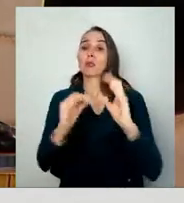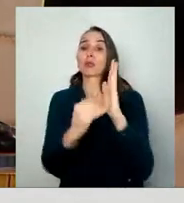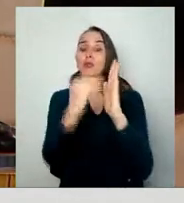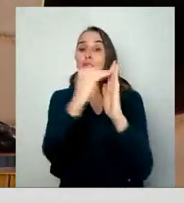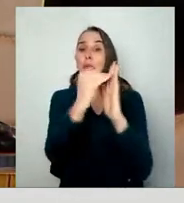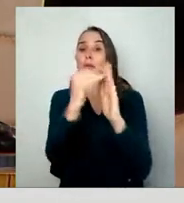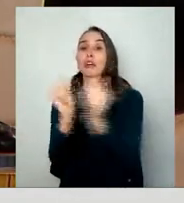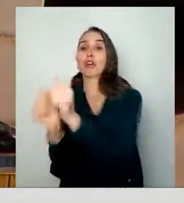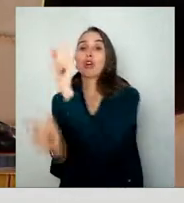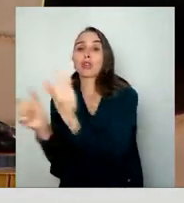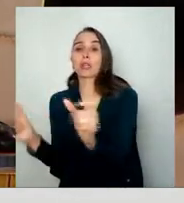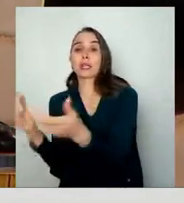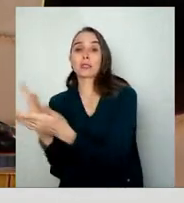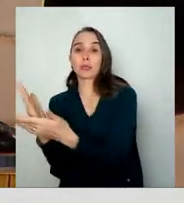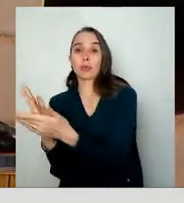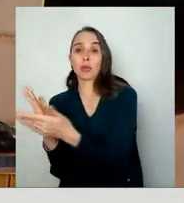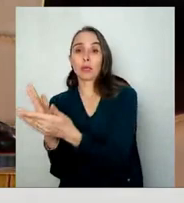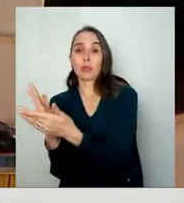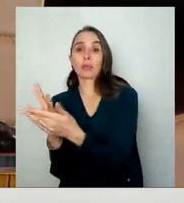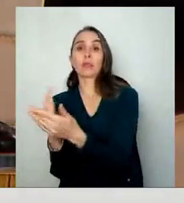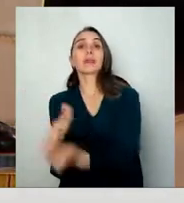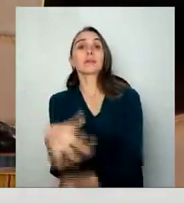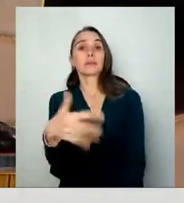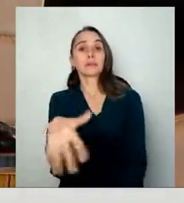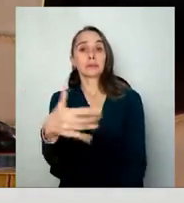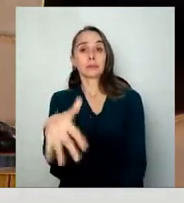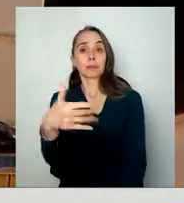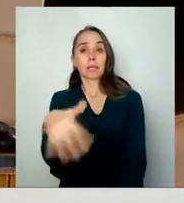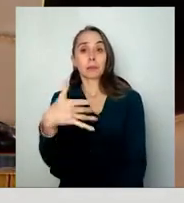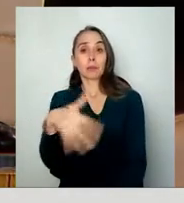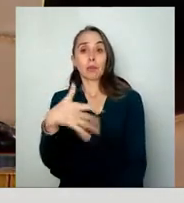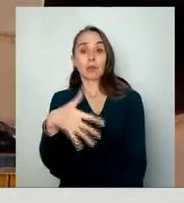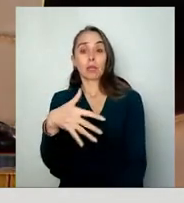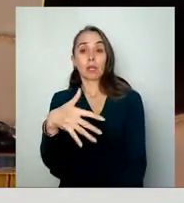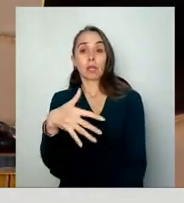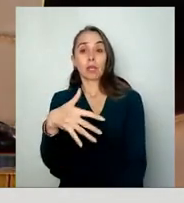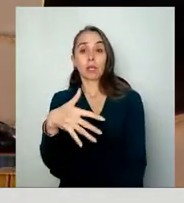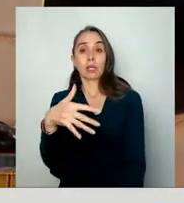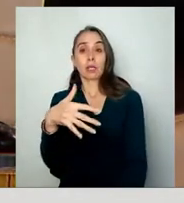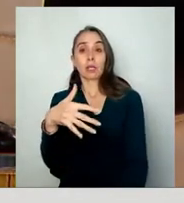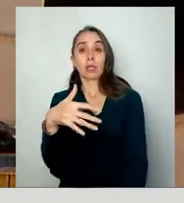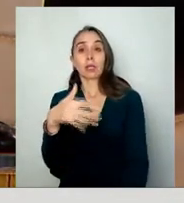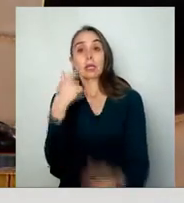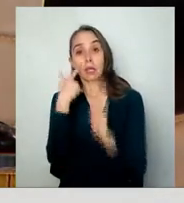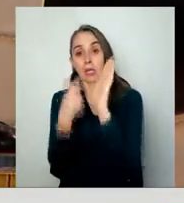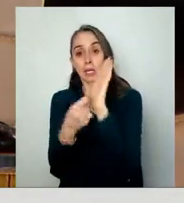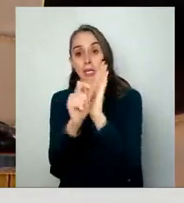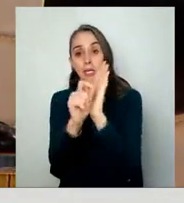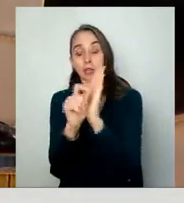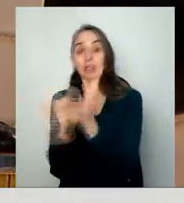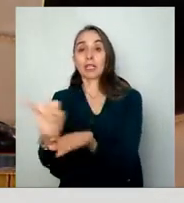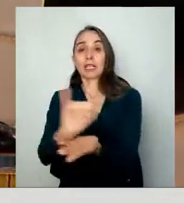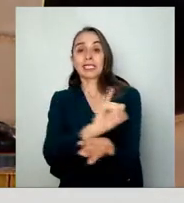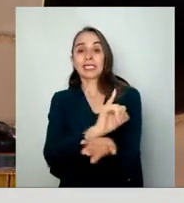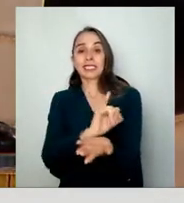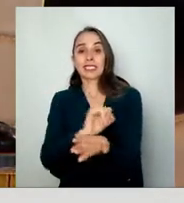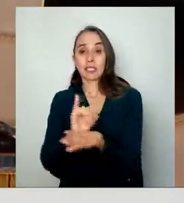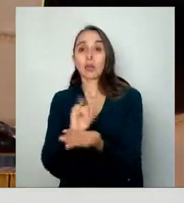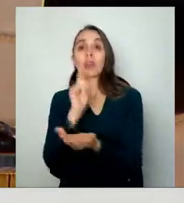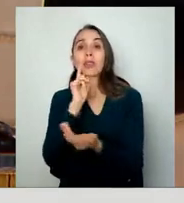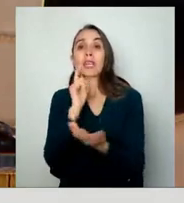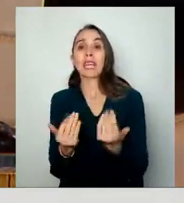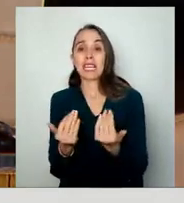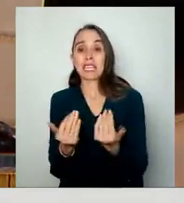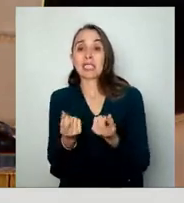estudiantes si bien es importante es importante reconocer que la instituciones tienen necesidades financieras